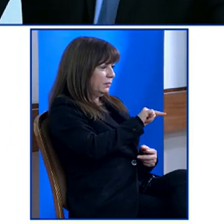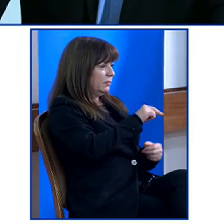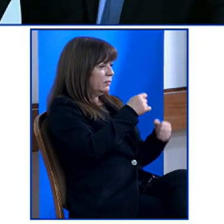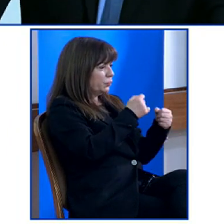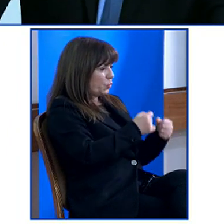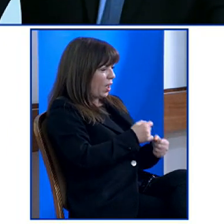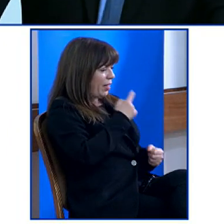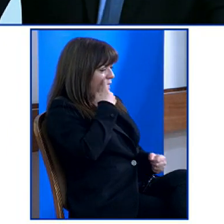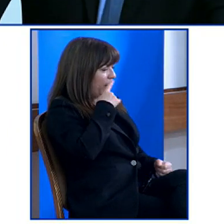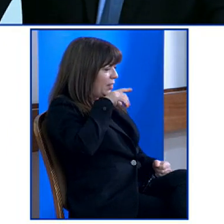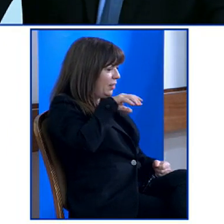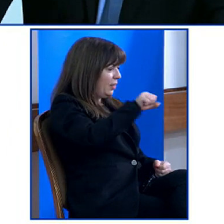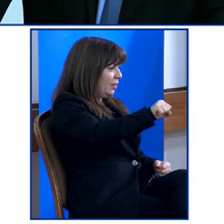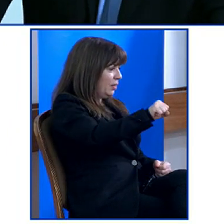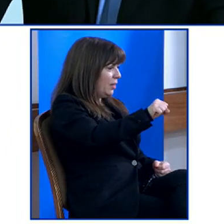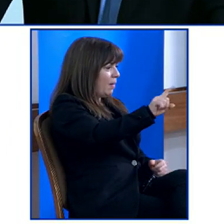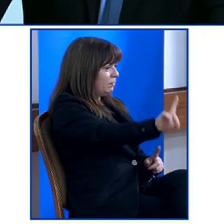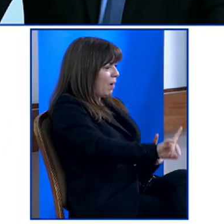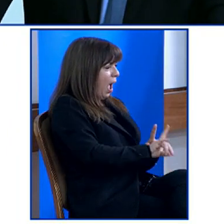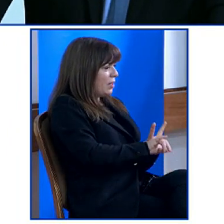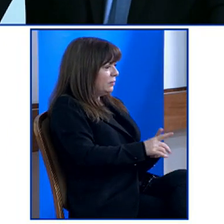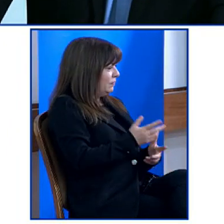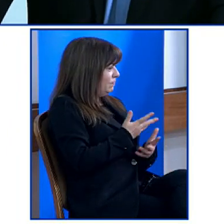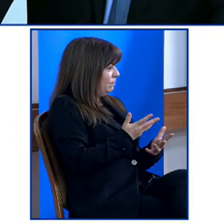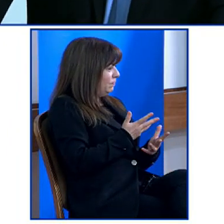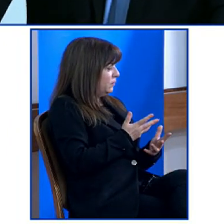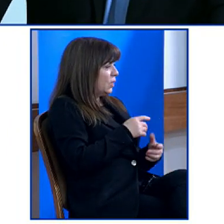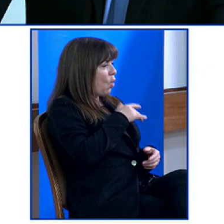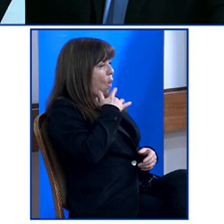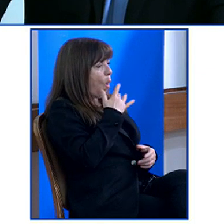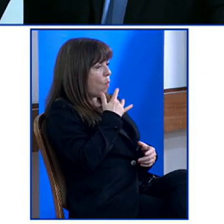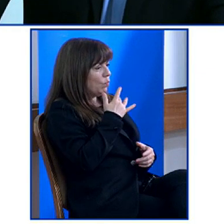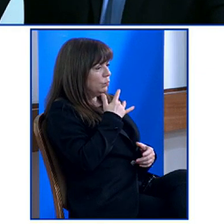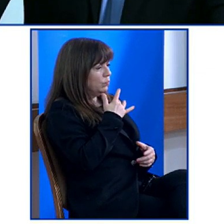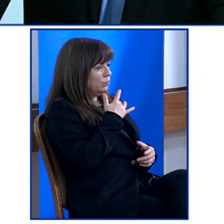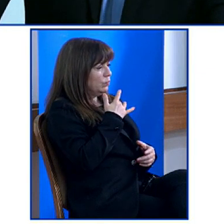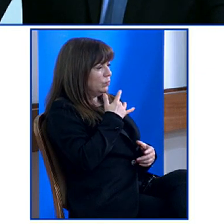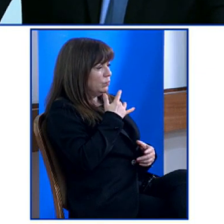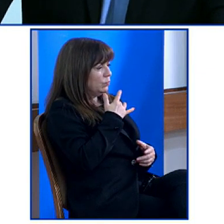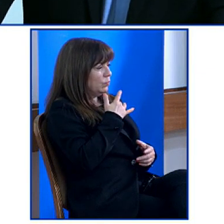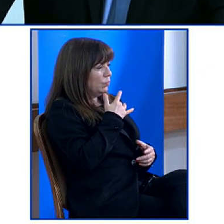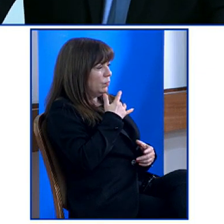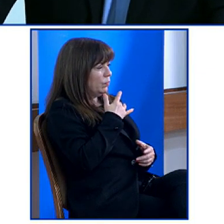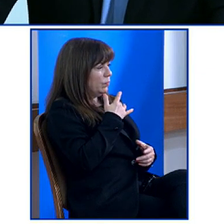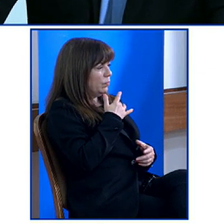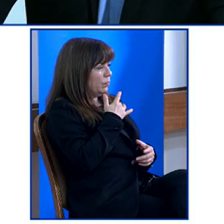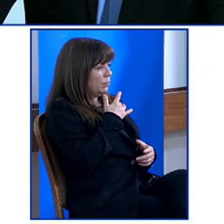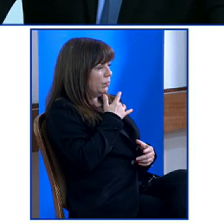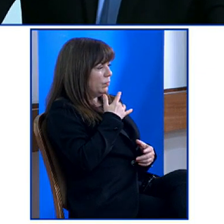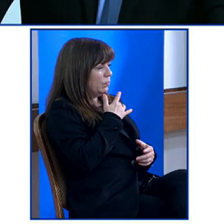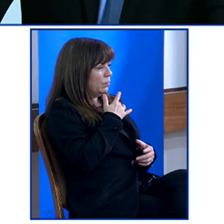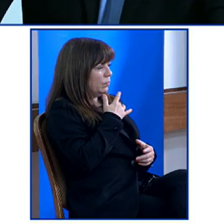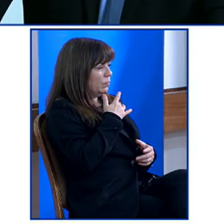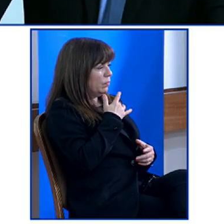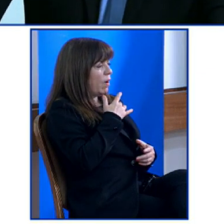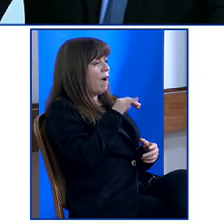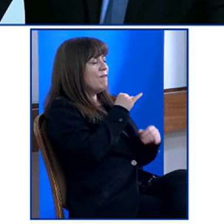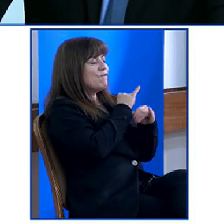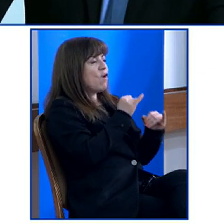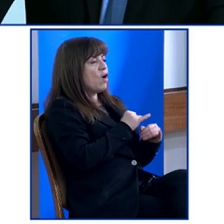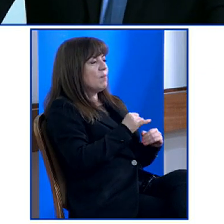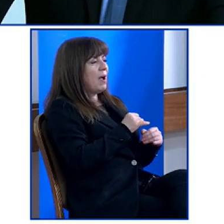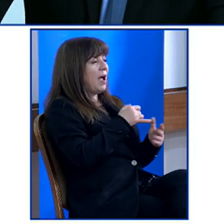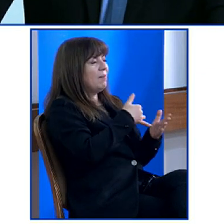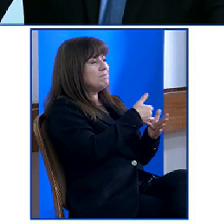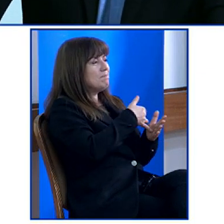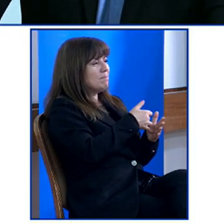podrían identificar los pacientes con comorbilidades que los hacen más vulnerables,